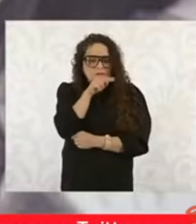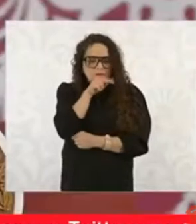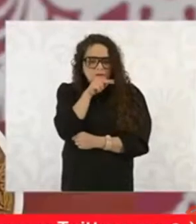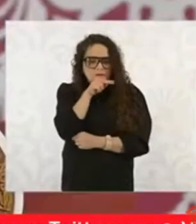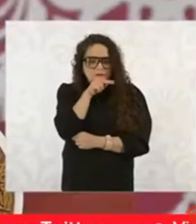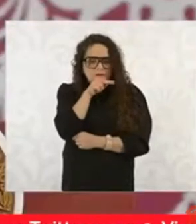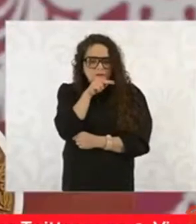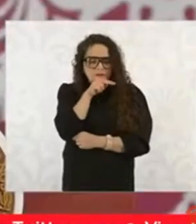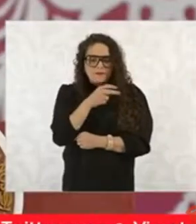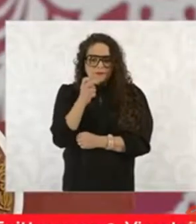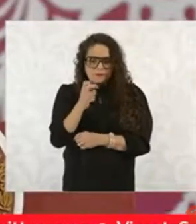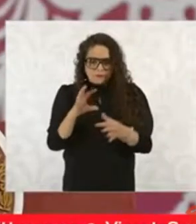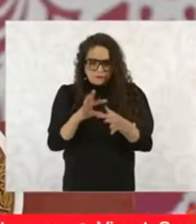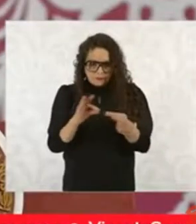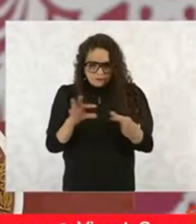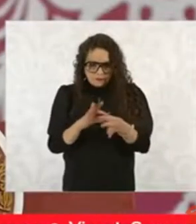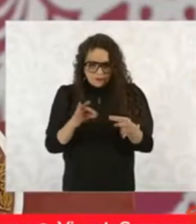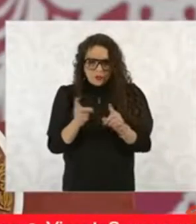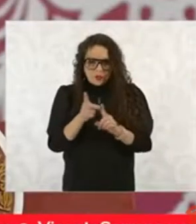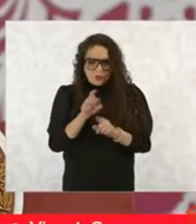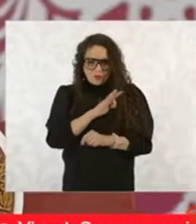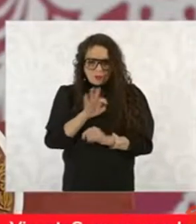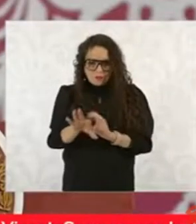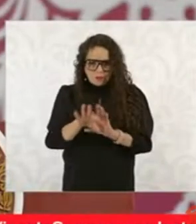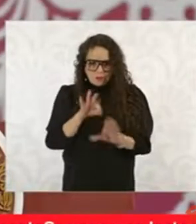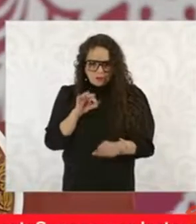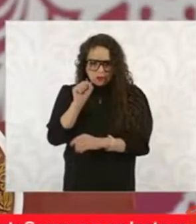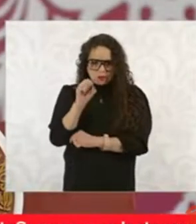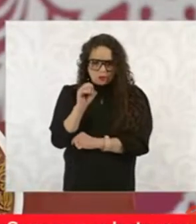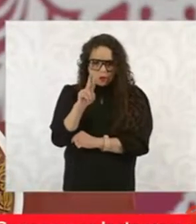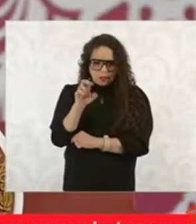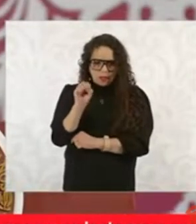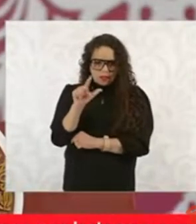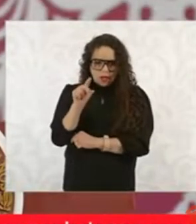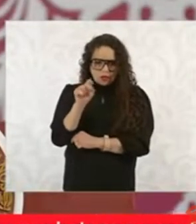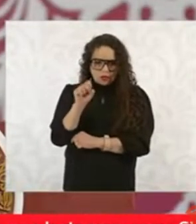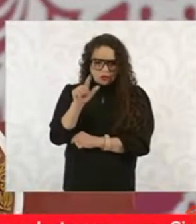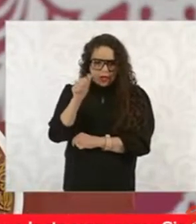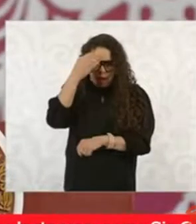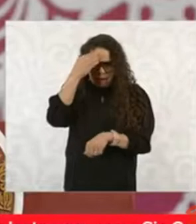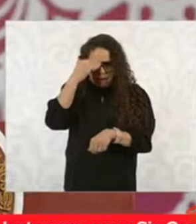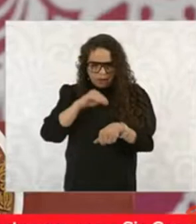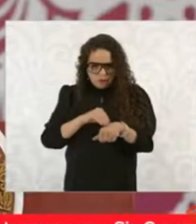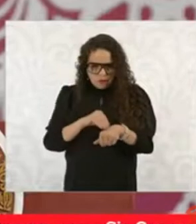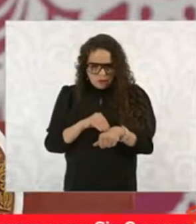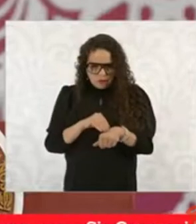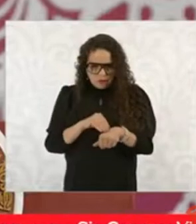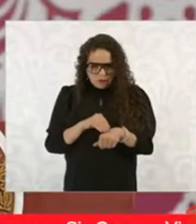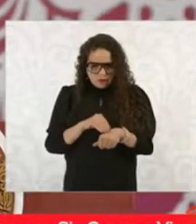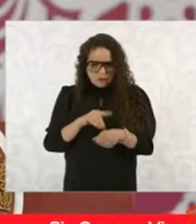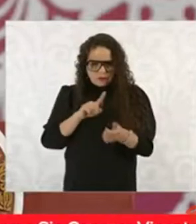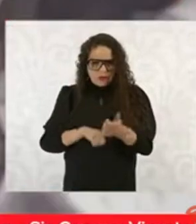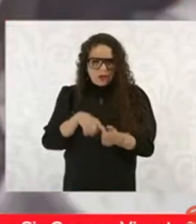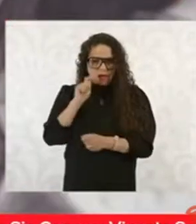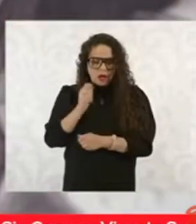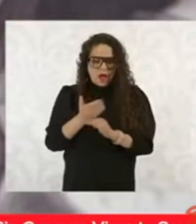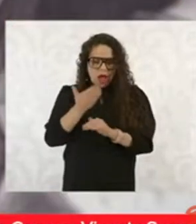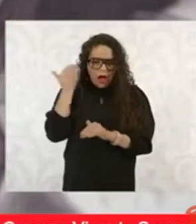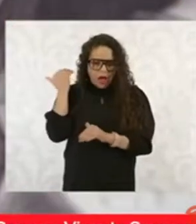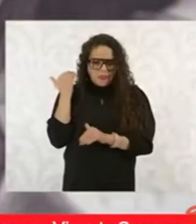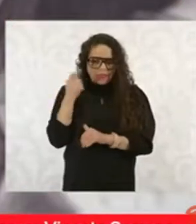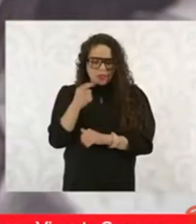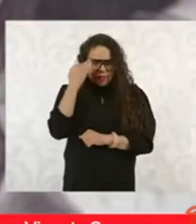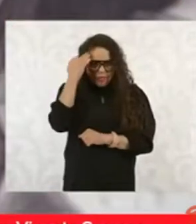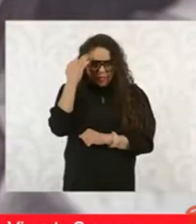y otros testimonios pueden encontrarlos en Sobresaltos de la Memoria, una aproximación a las huellas de las deportaciones, la guerra y la